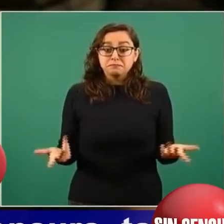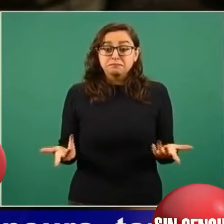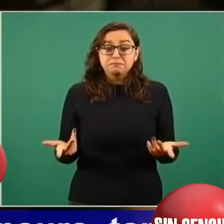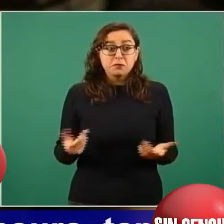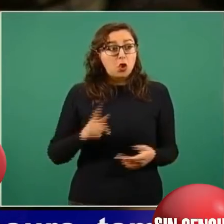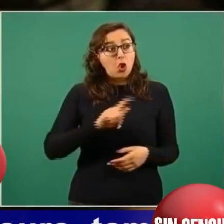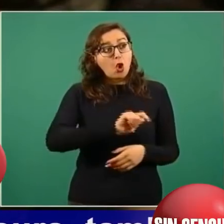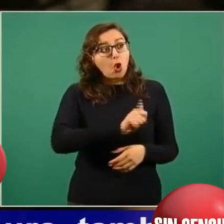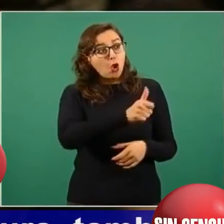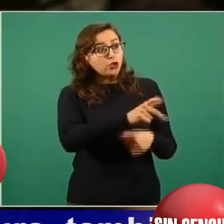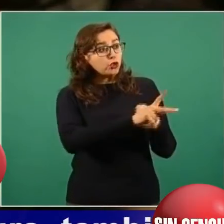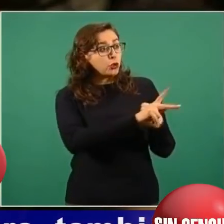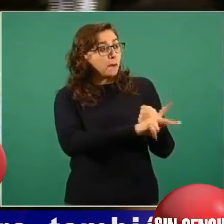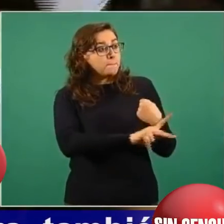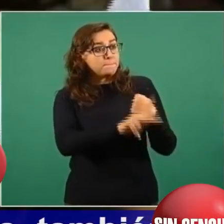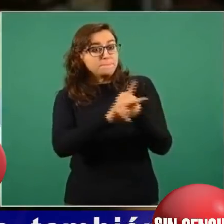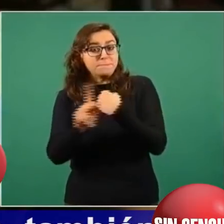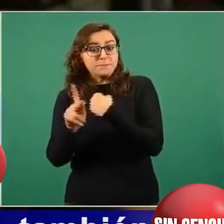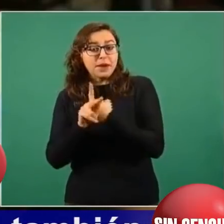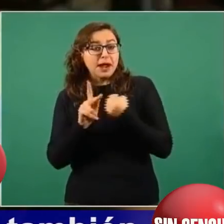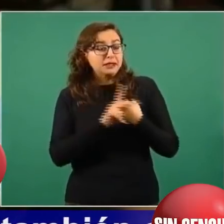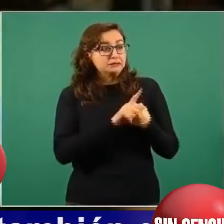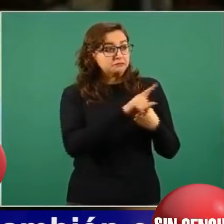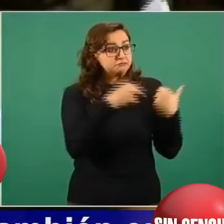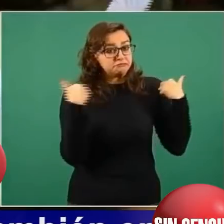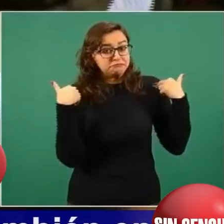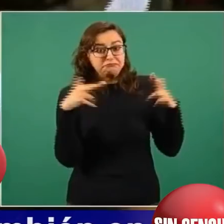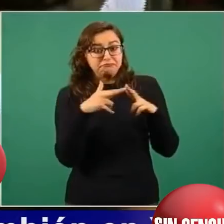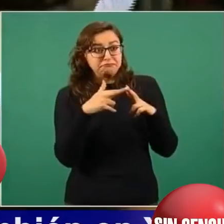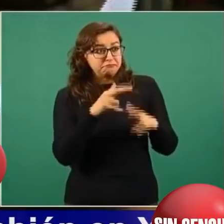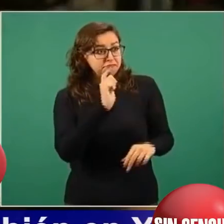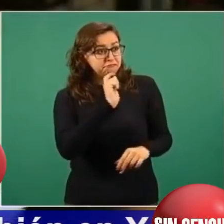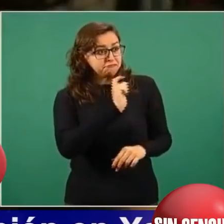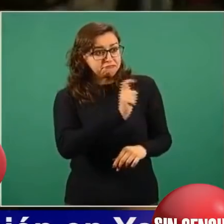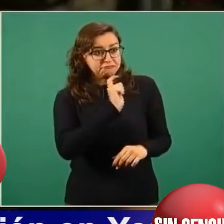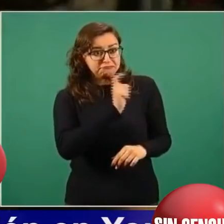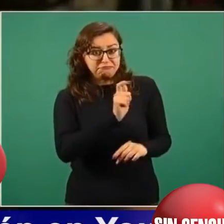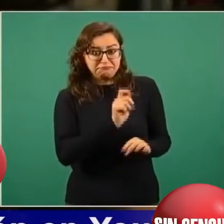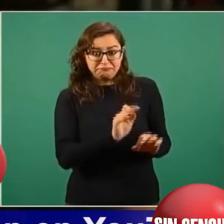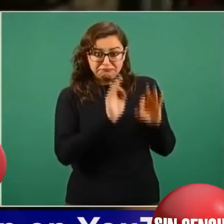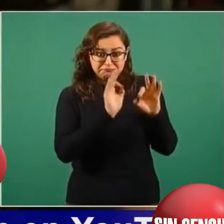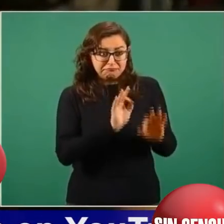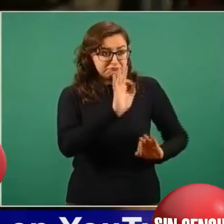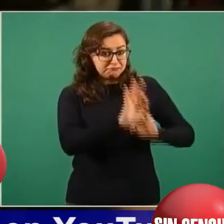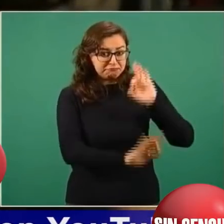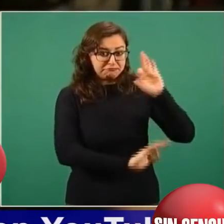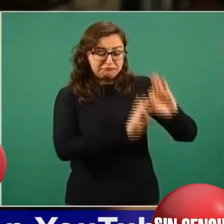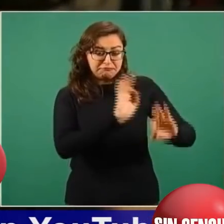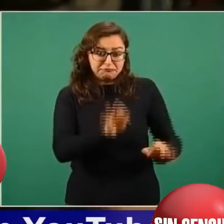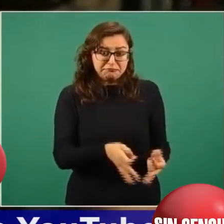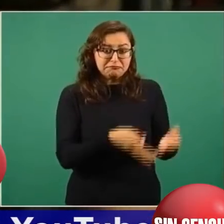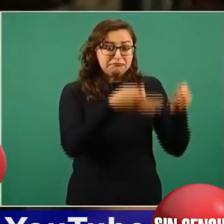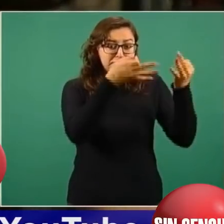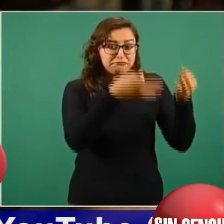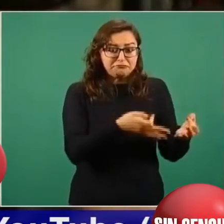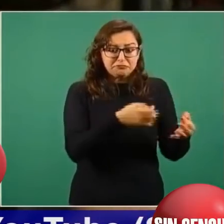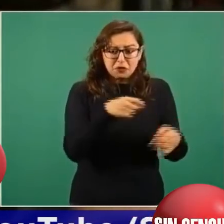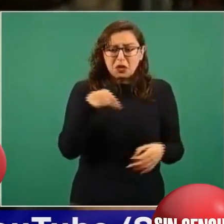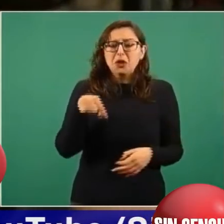de primer mundo hemos visto que el profesor tiende a ser tratado de una manera muy honrosa?